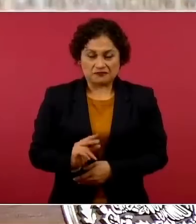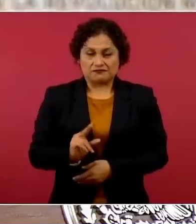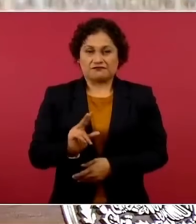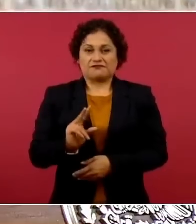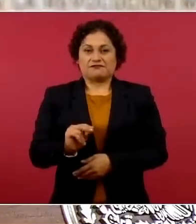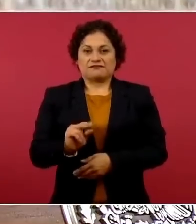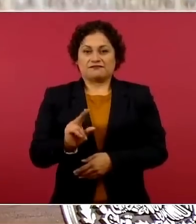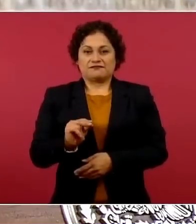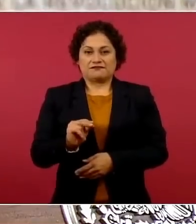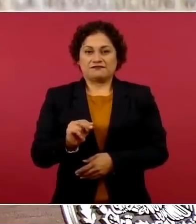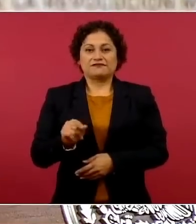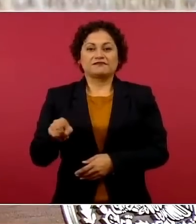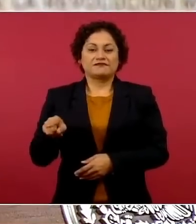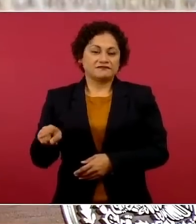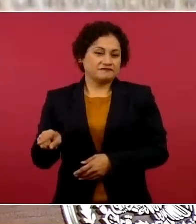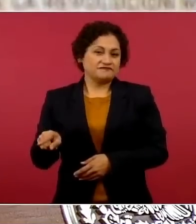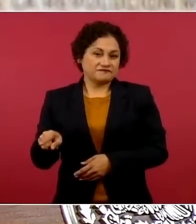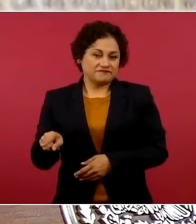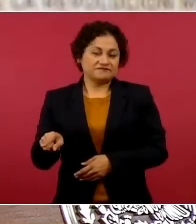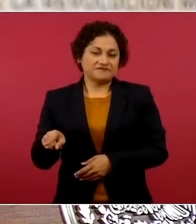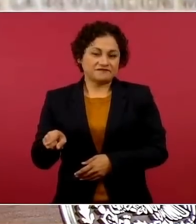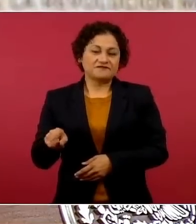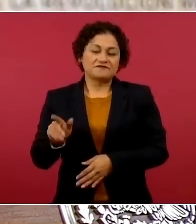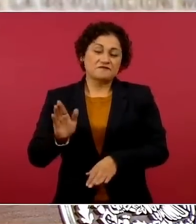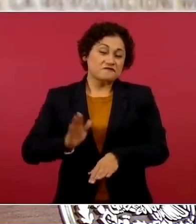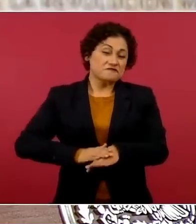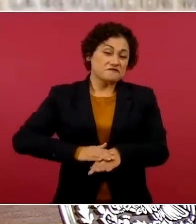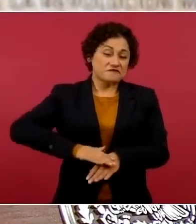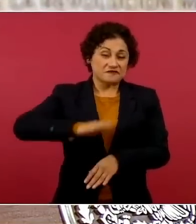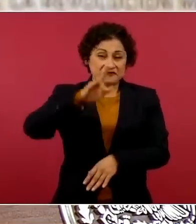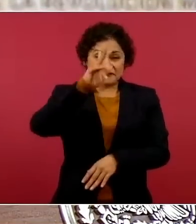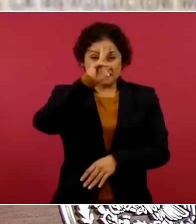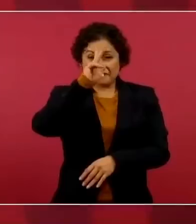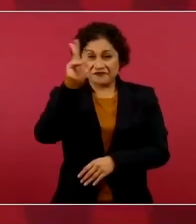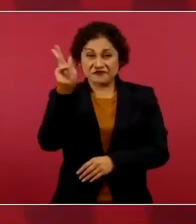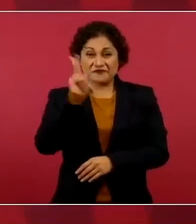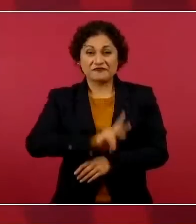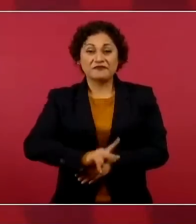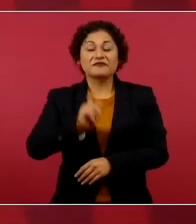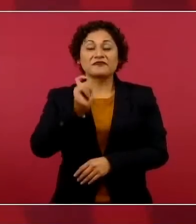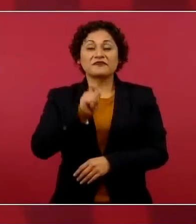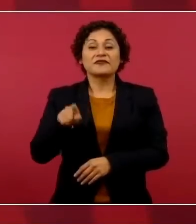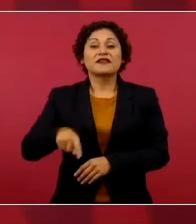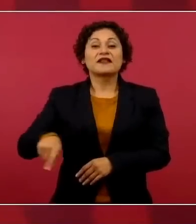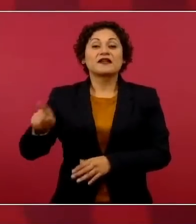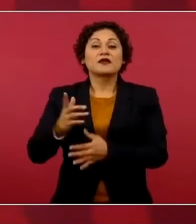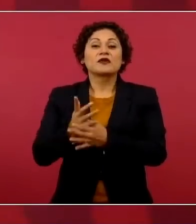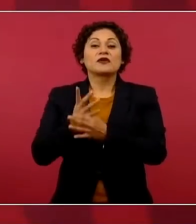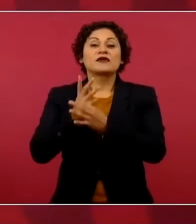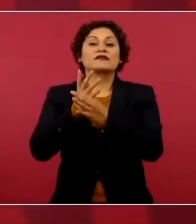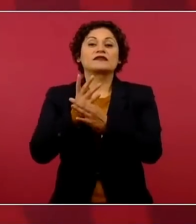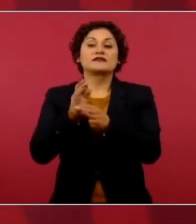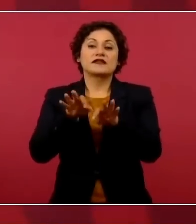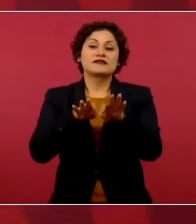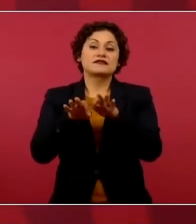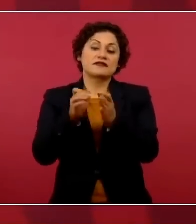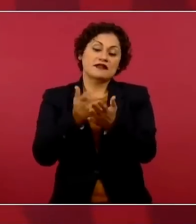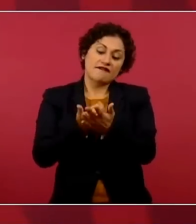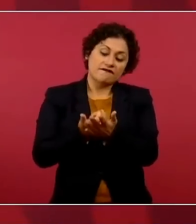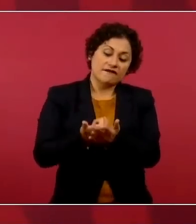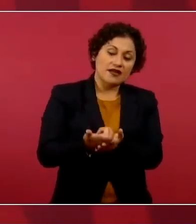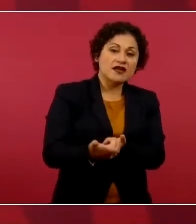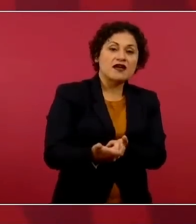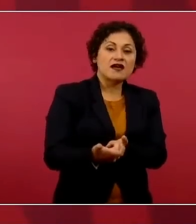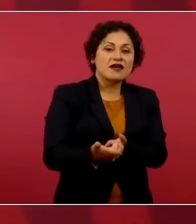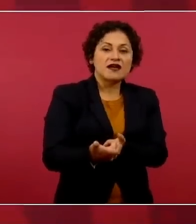Y hasta aplican el hecho de que no se puede modificar el salario cuando el espíritu